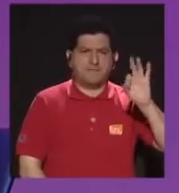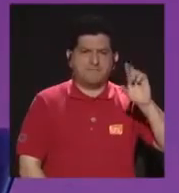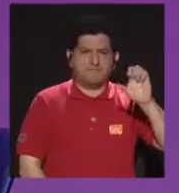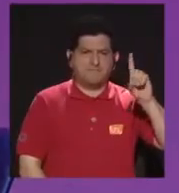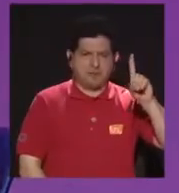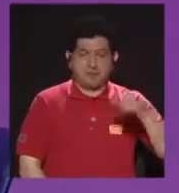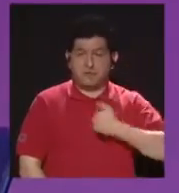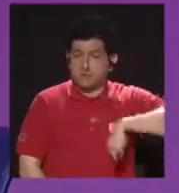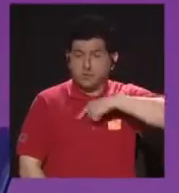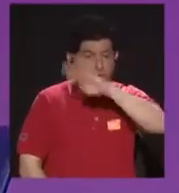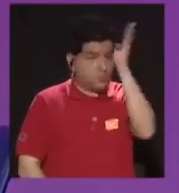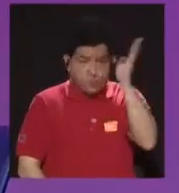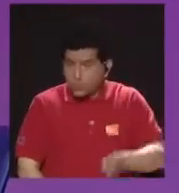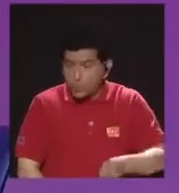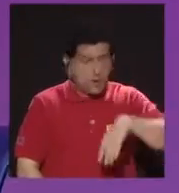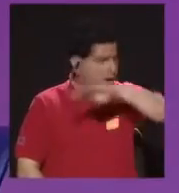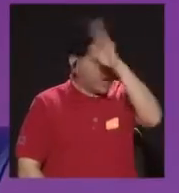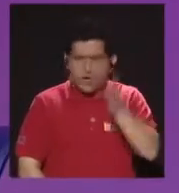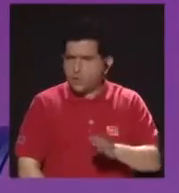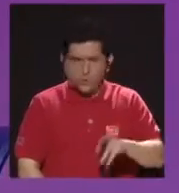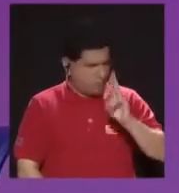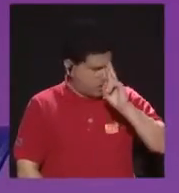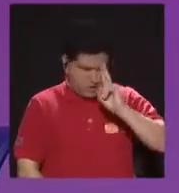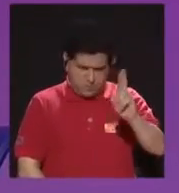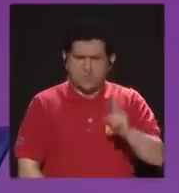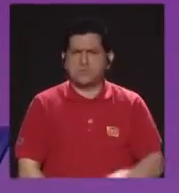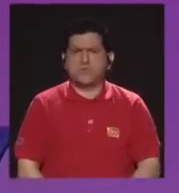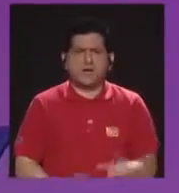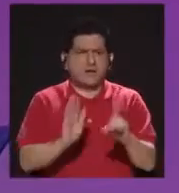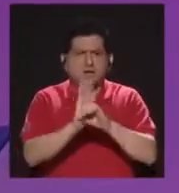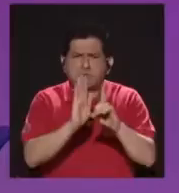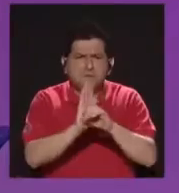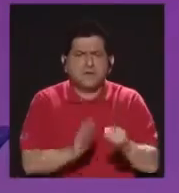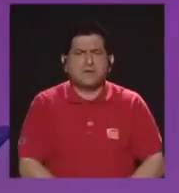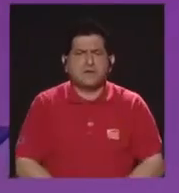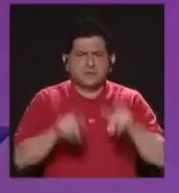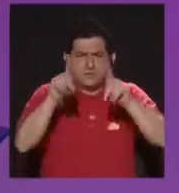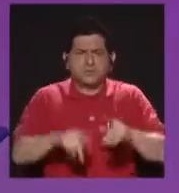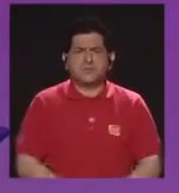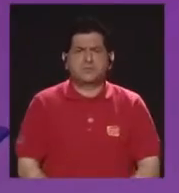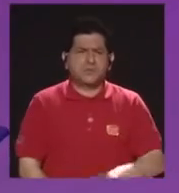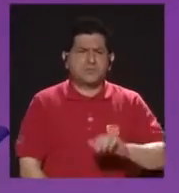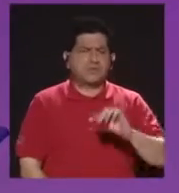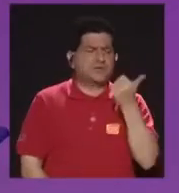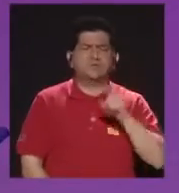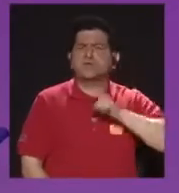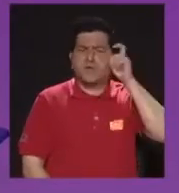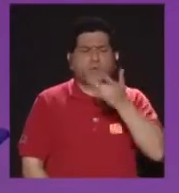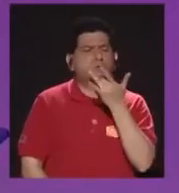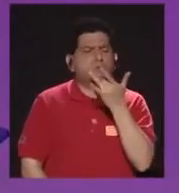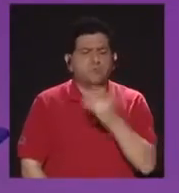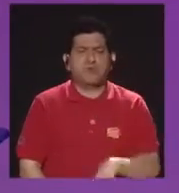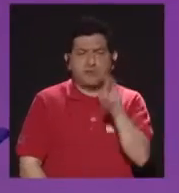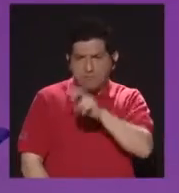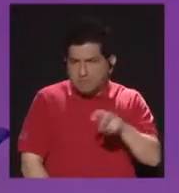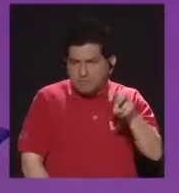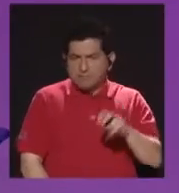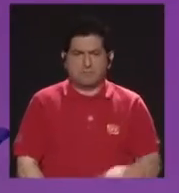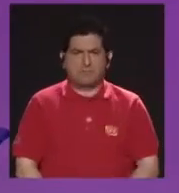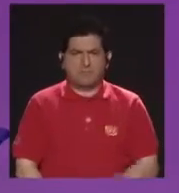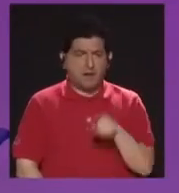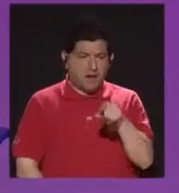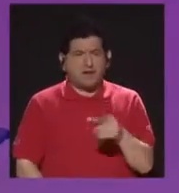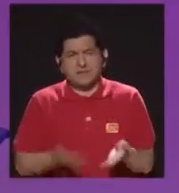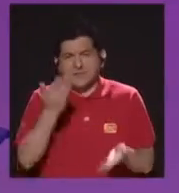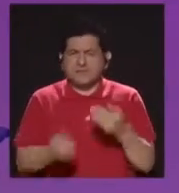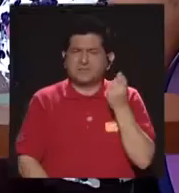nosotros nunca nunca hemos respetado tenemos derecho de ningún método sexual de ninguna manera eso es una